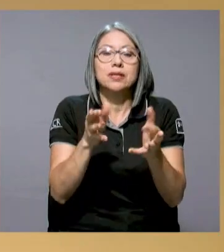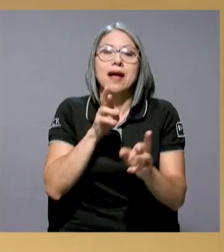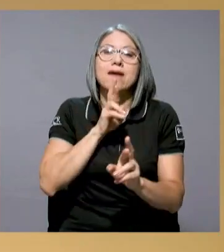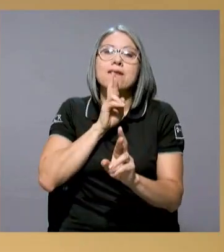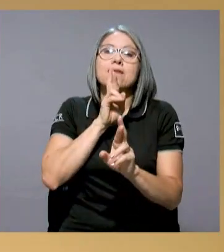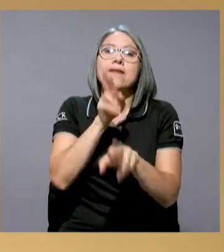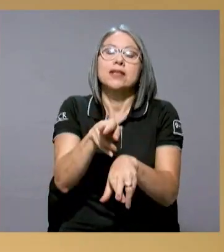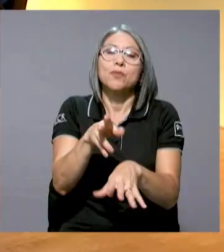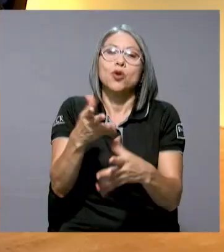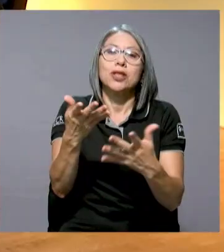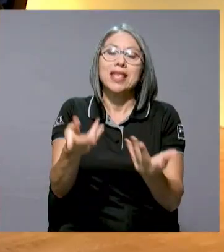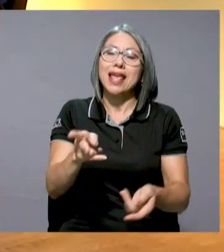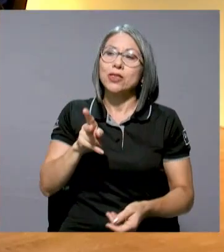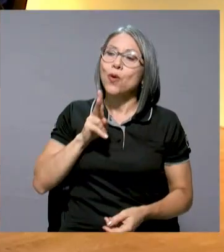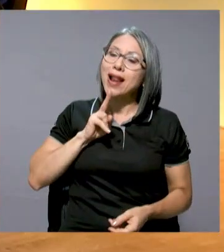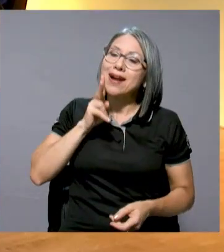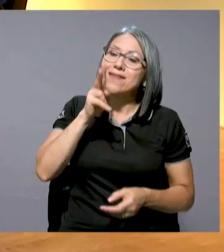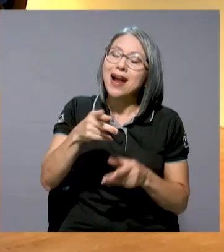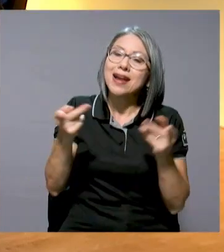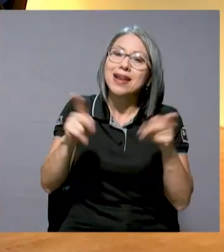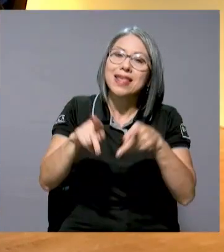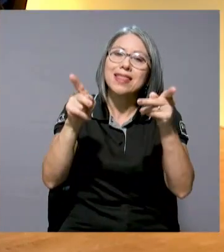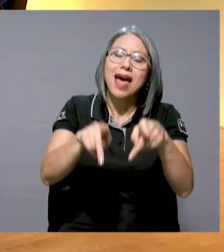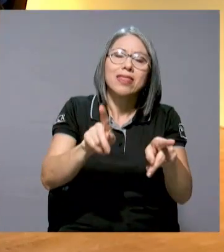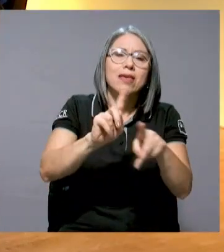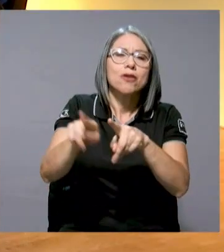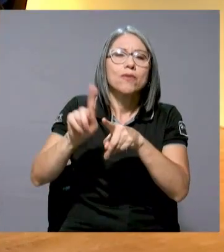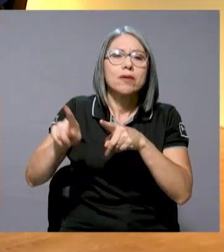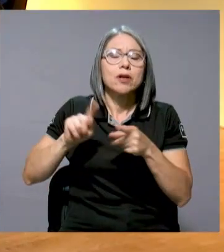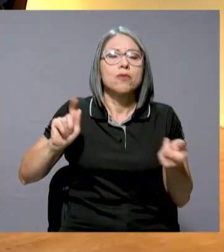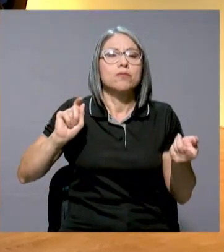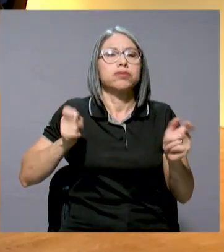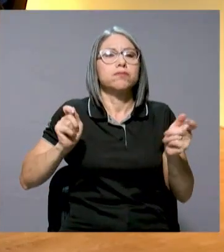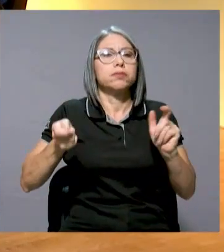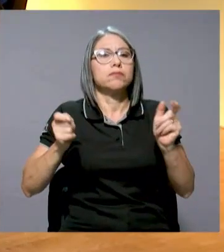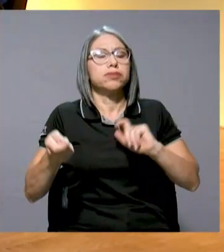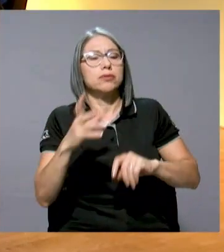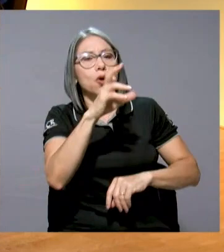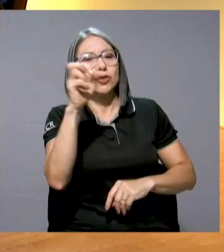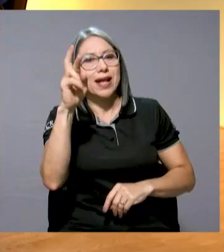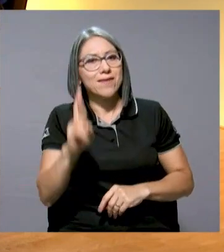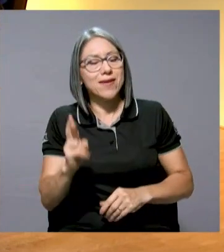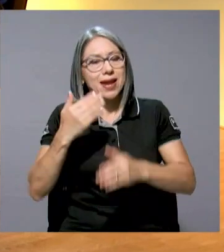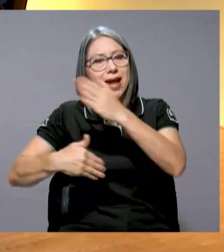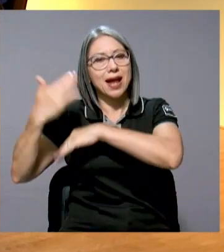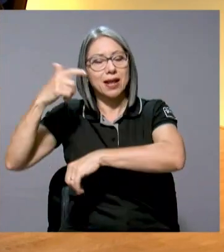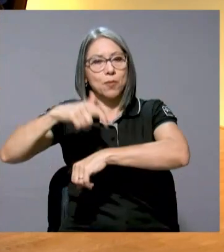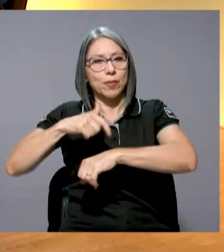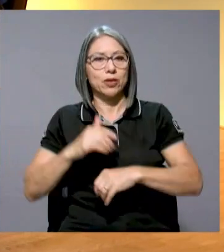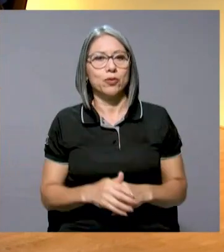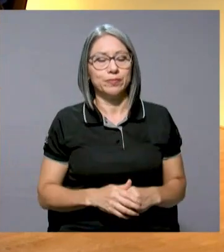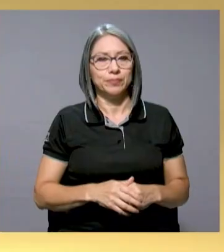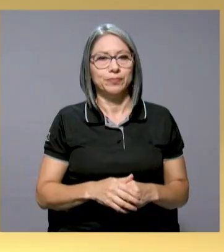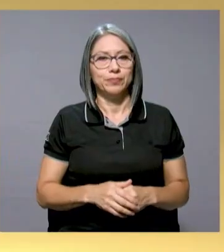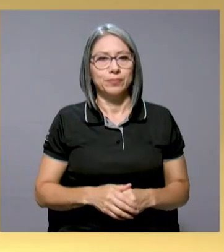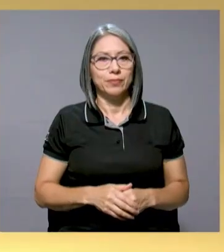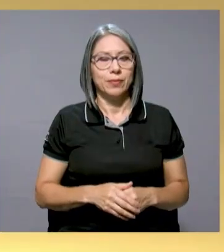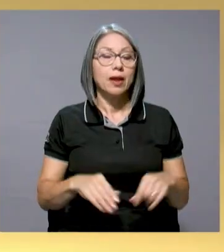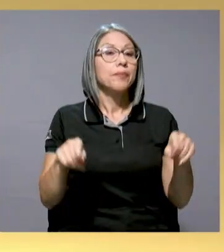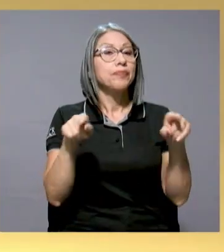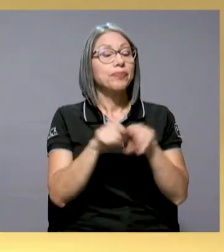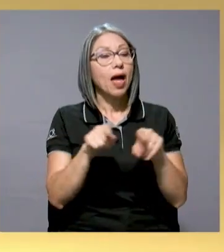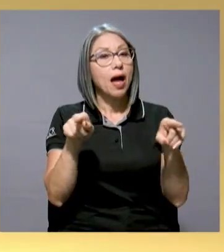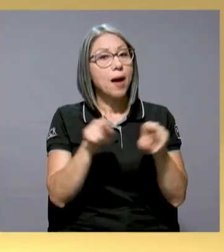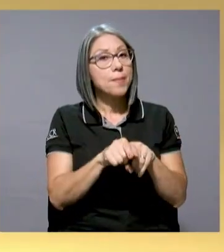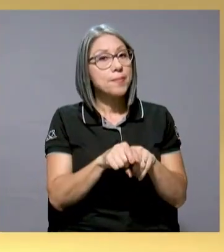a la realidad intensa de cambios que ese país, que Costa Rica tenía en ese momento. También déjeme